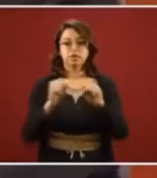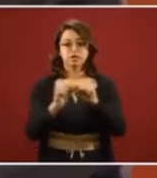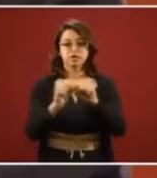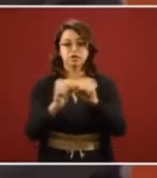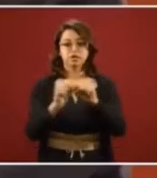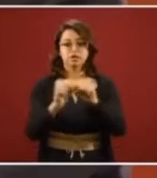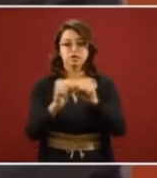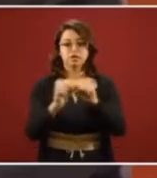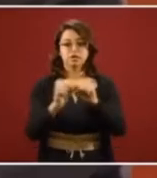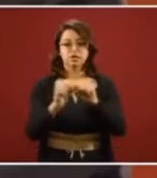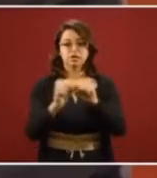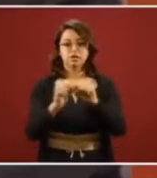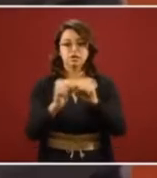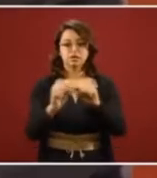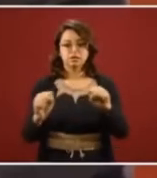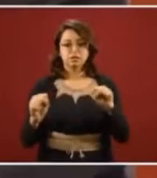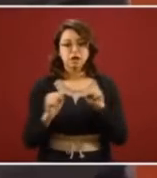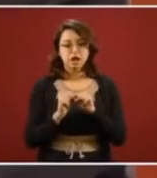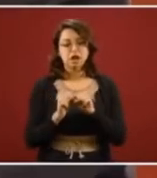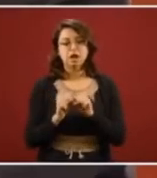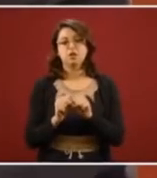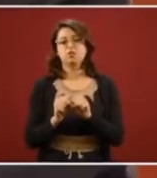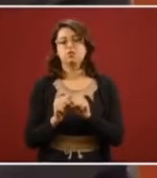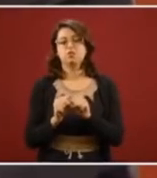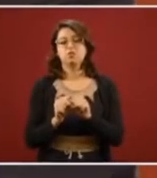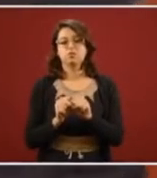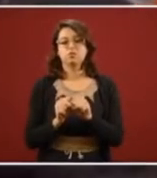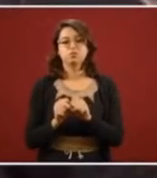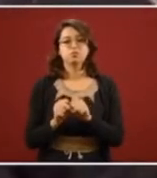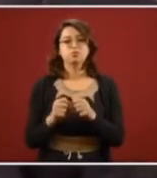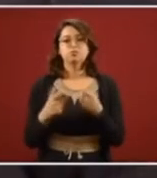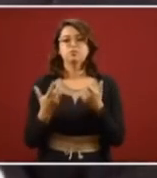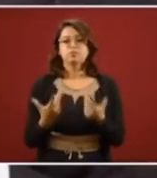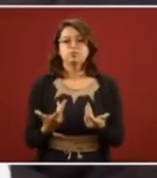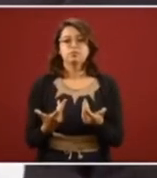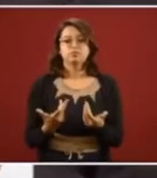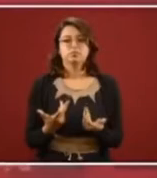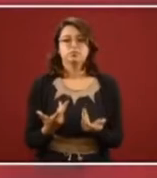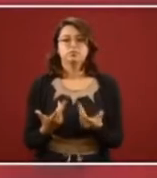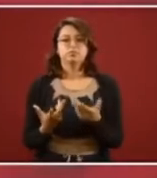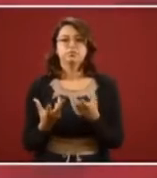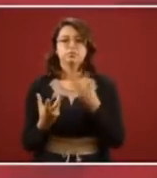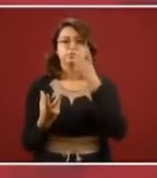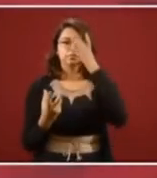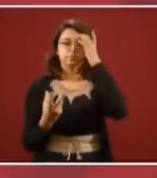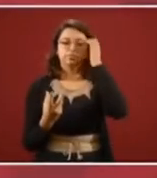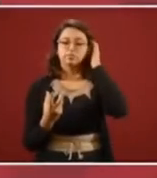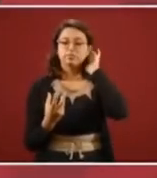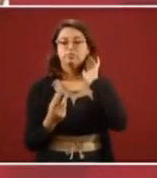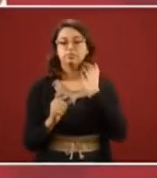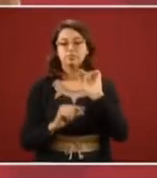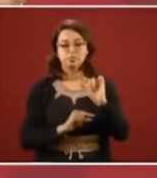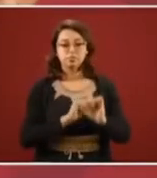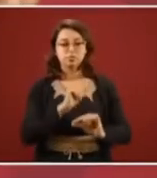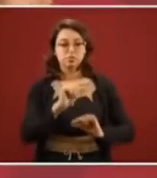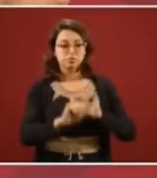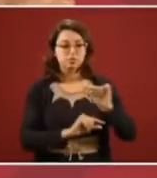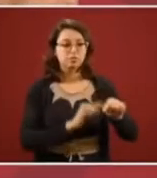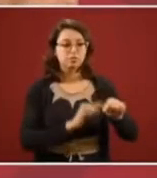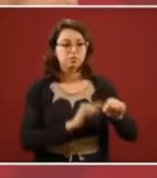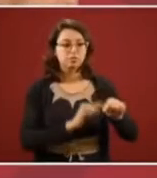de la cns y vamos a ir poco a poco abriendo